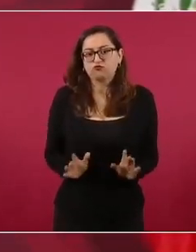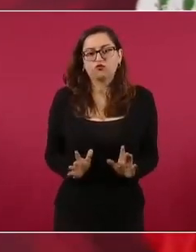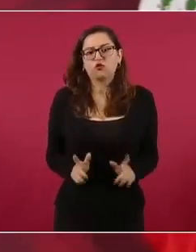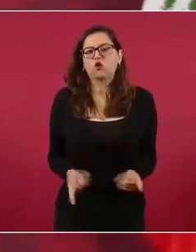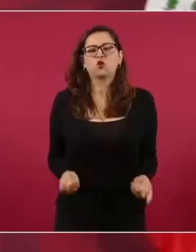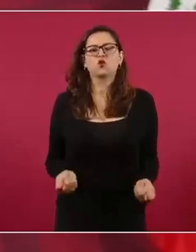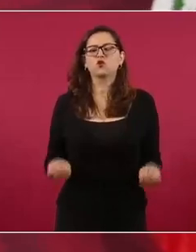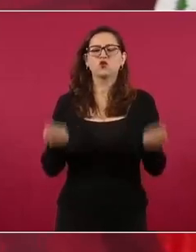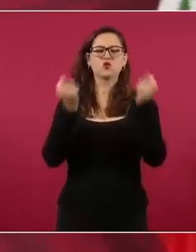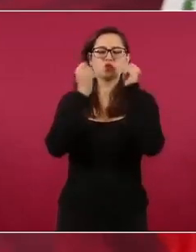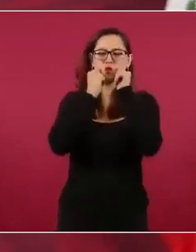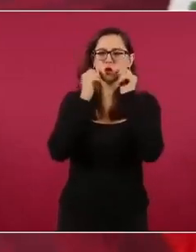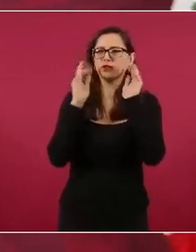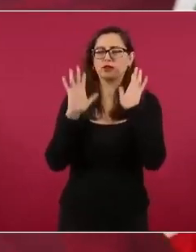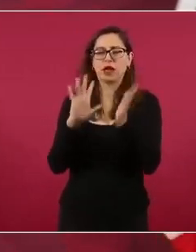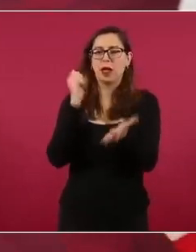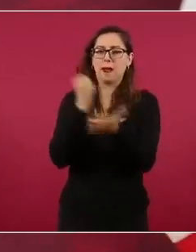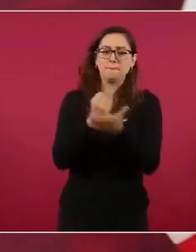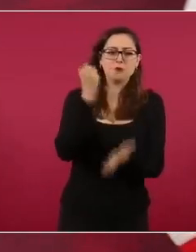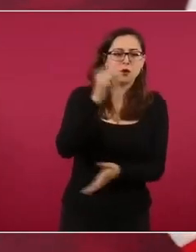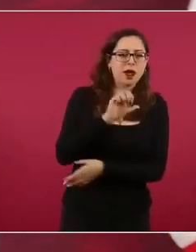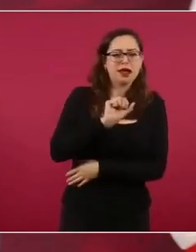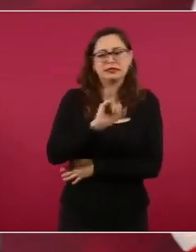independientemente si se va a aprobar o no se va a aprobar,